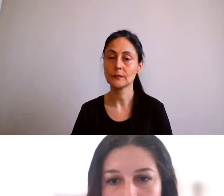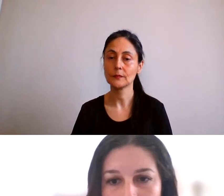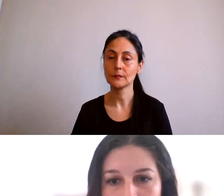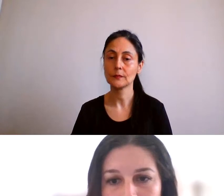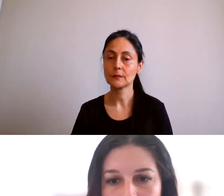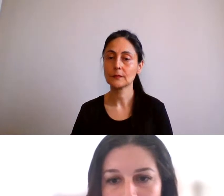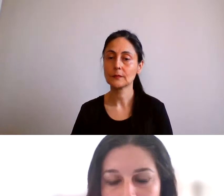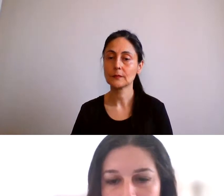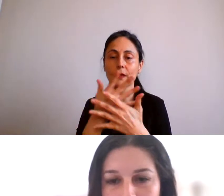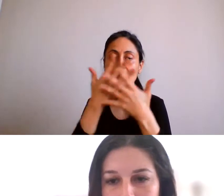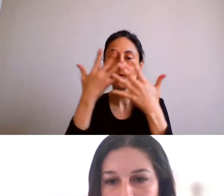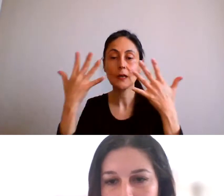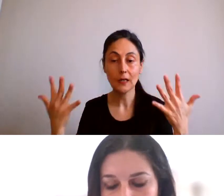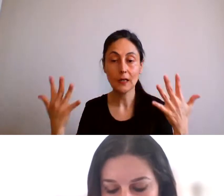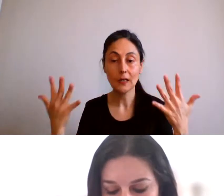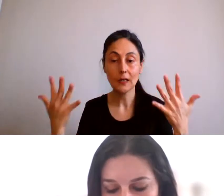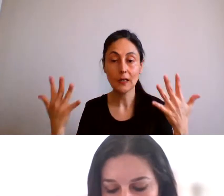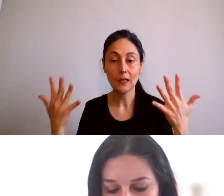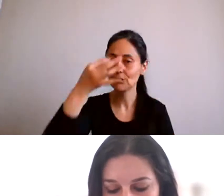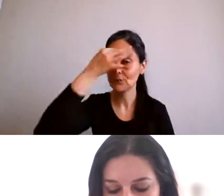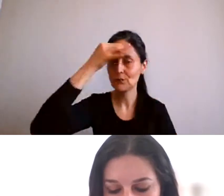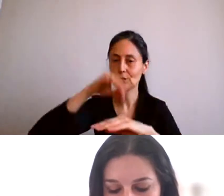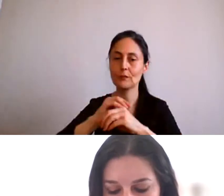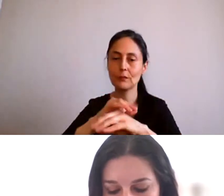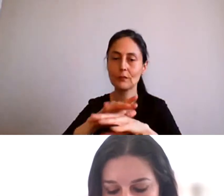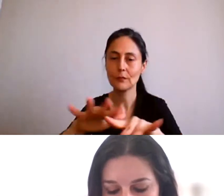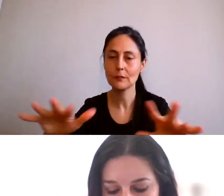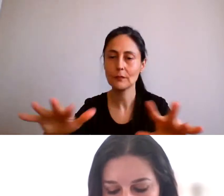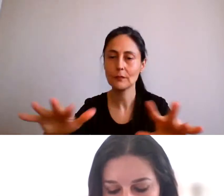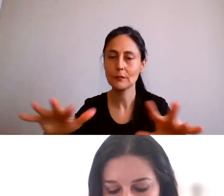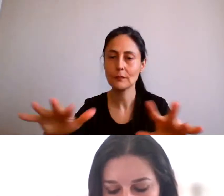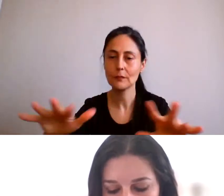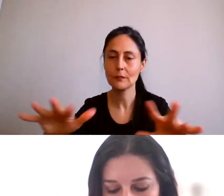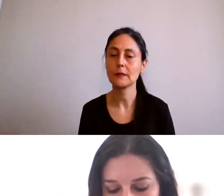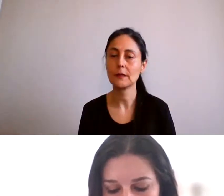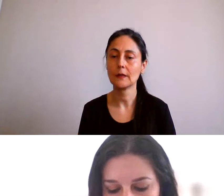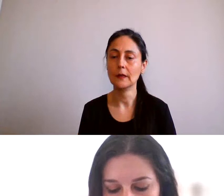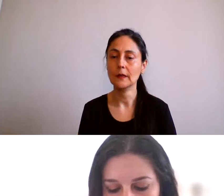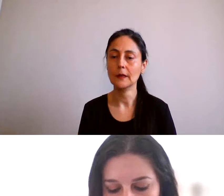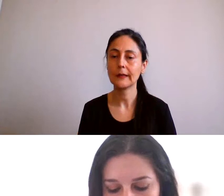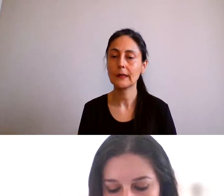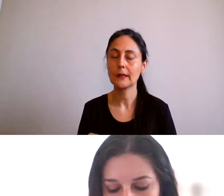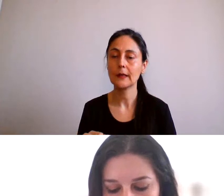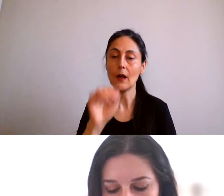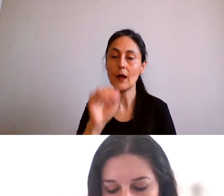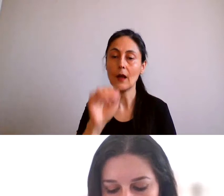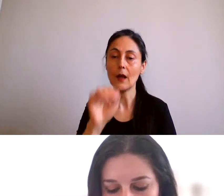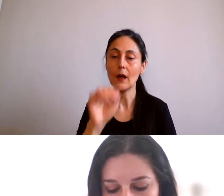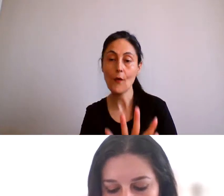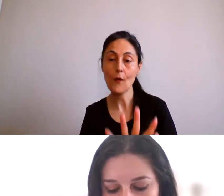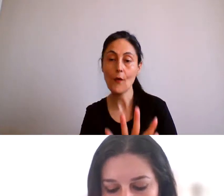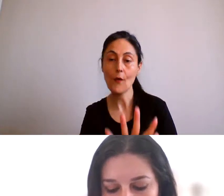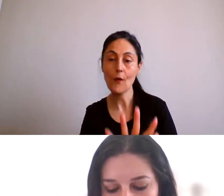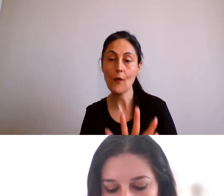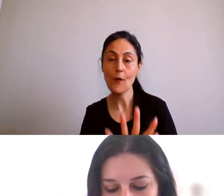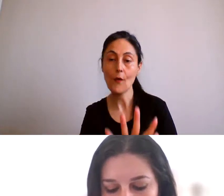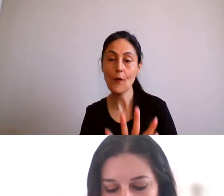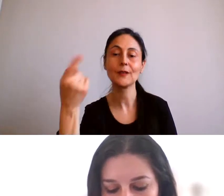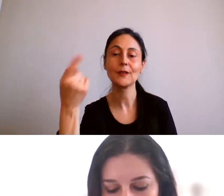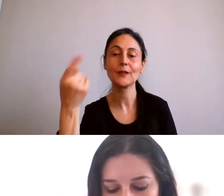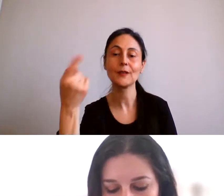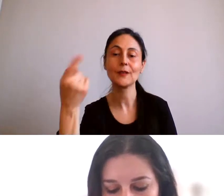claro en esta pandemia que la organización en un nivel primario de atención, con un rol que es irreemplazable